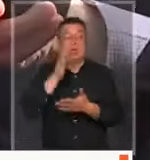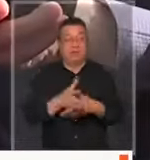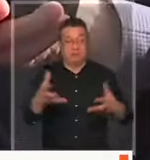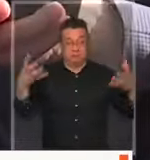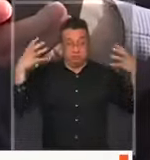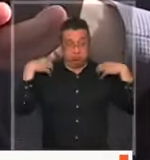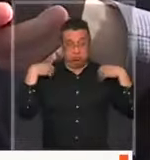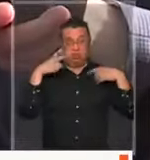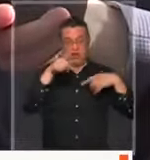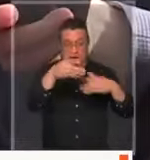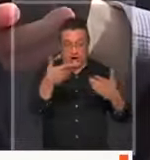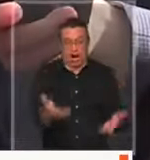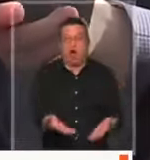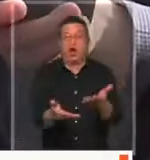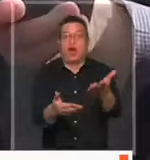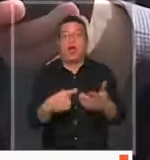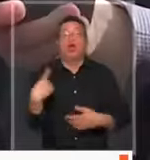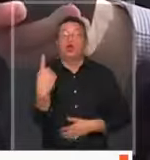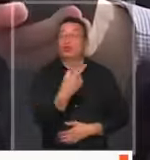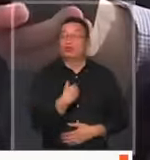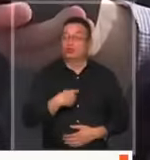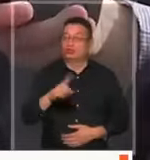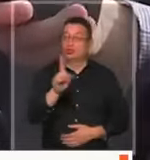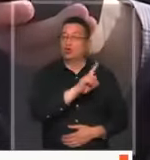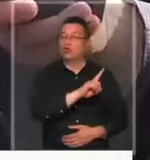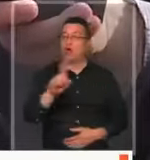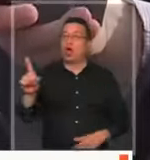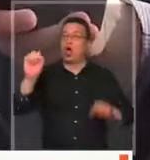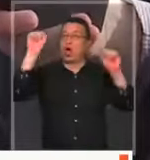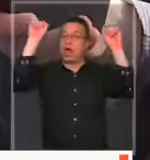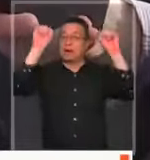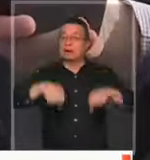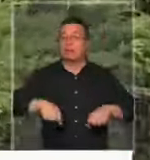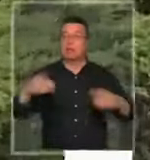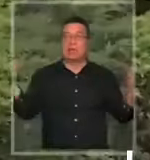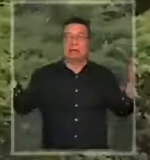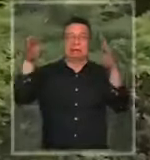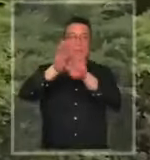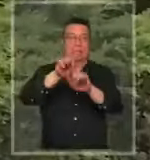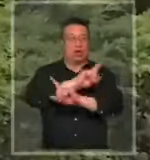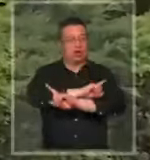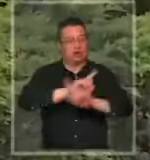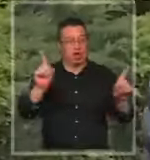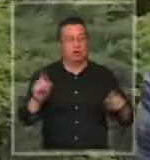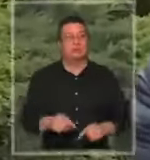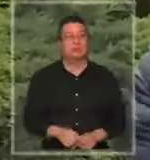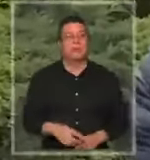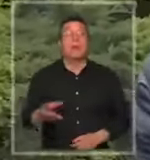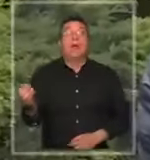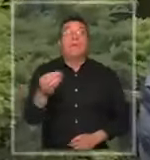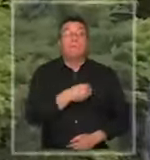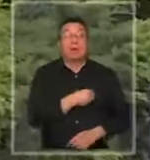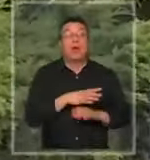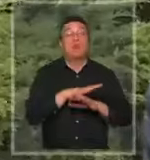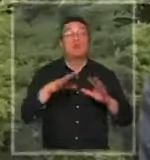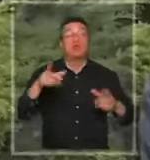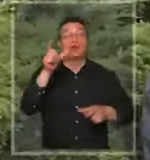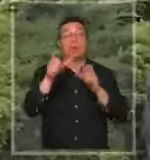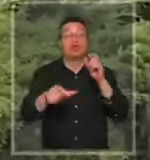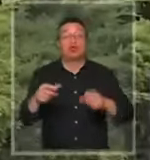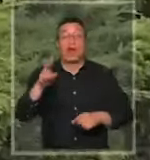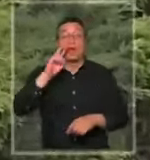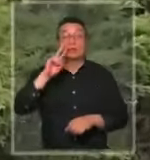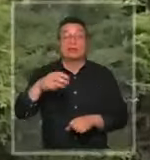su lado. Y nosotros no vamos a aceptar que esta empresa se cierre. Es triste porque hay mucha gente que queda sin trabajo, si